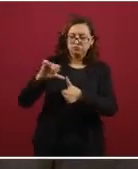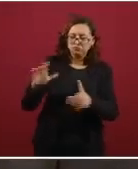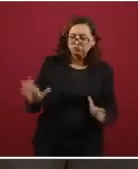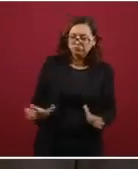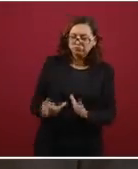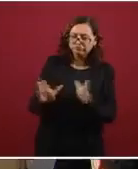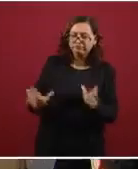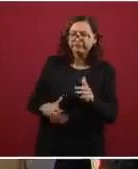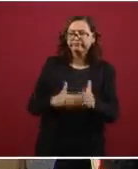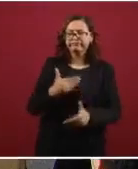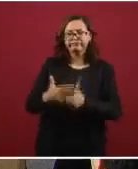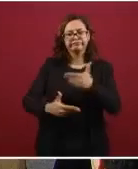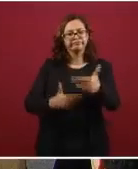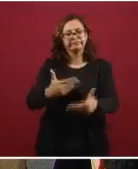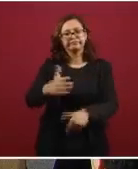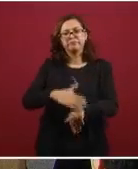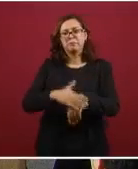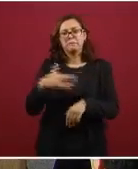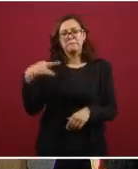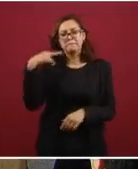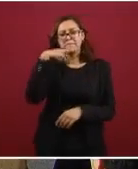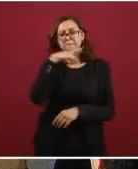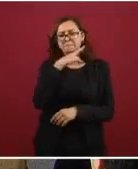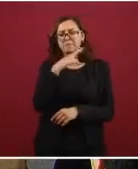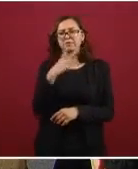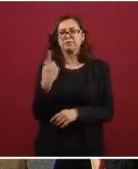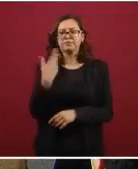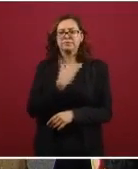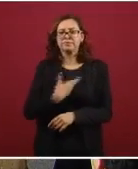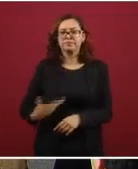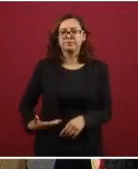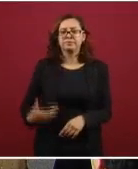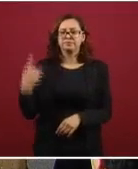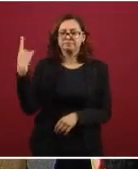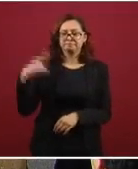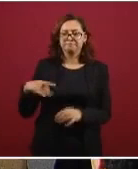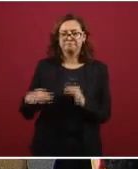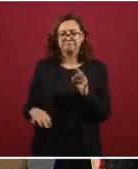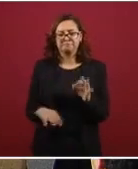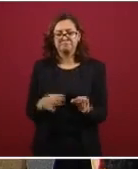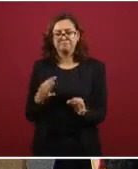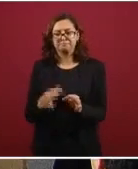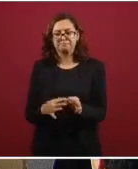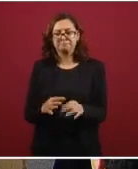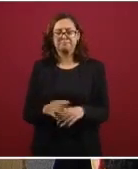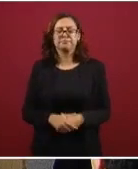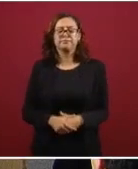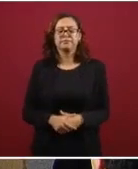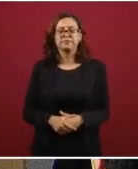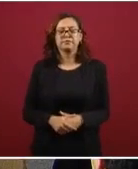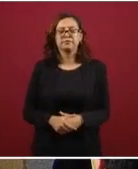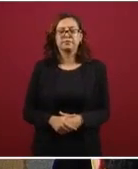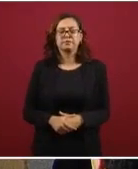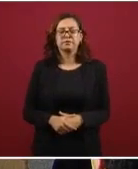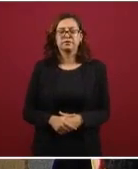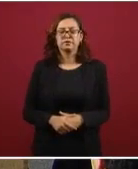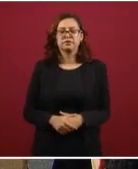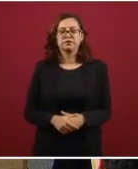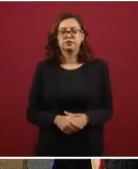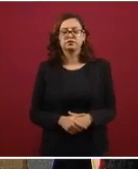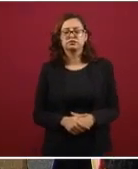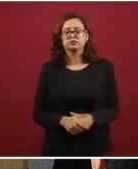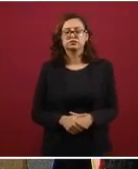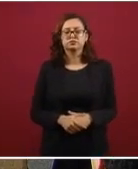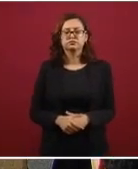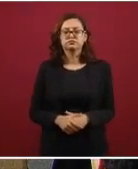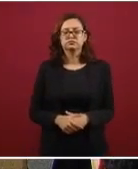rápido. Y vamos a cumplir en tiempo y forma la instrucción del presidente de la República. Para concluir, les diría, y aprovecho para